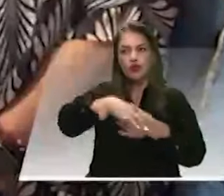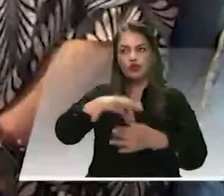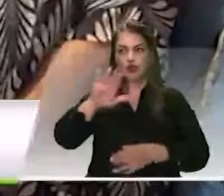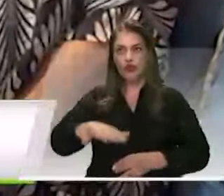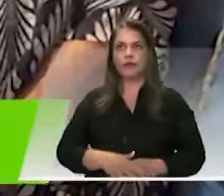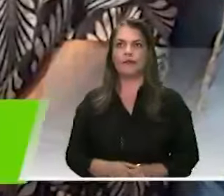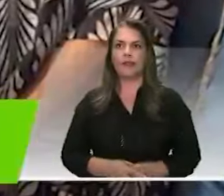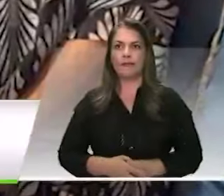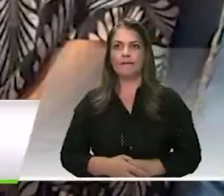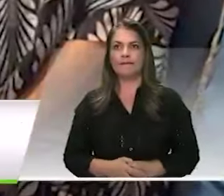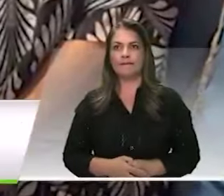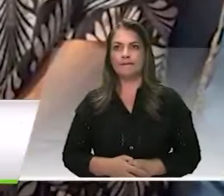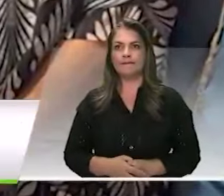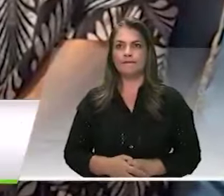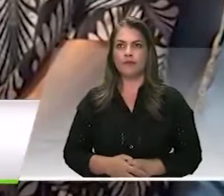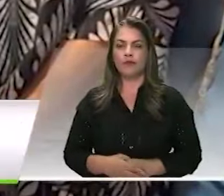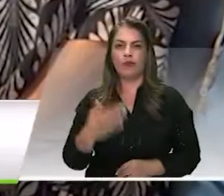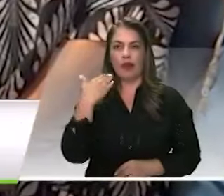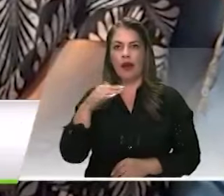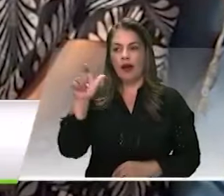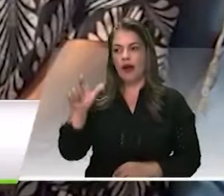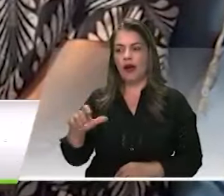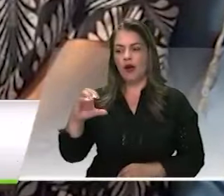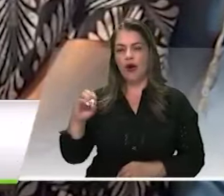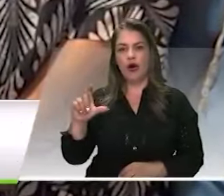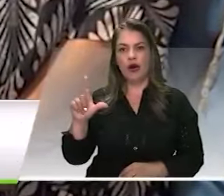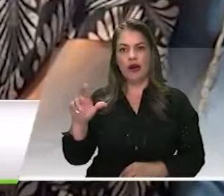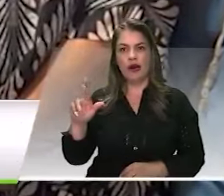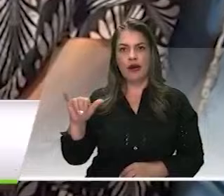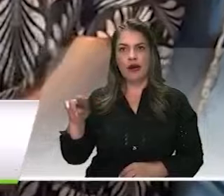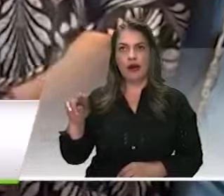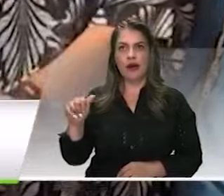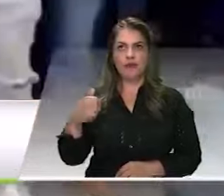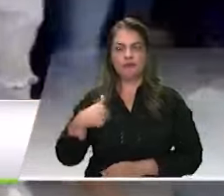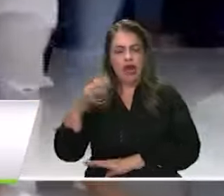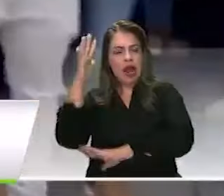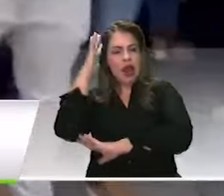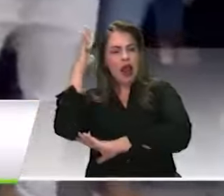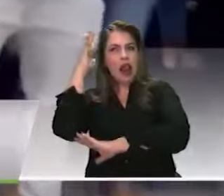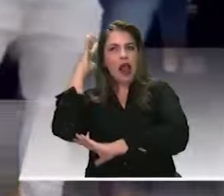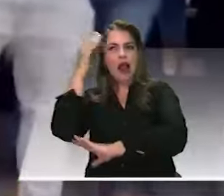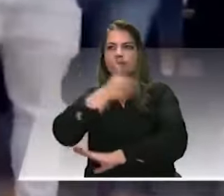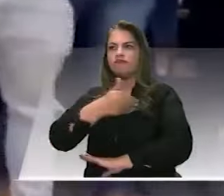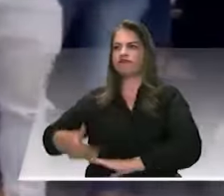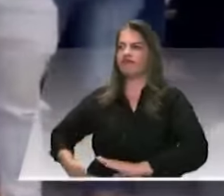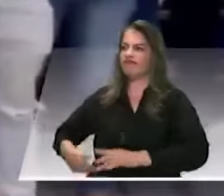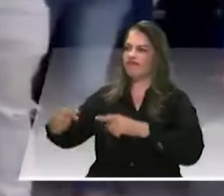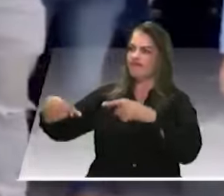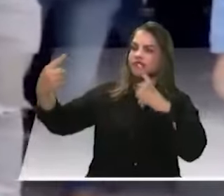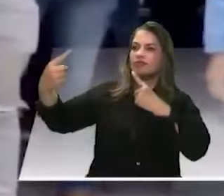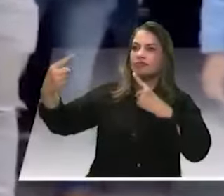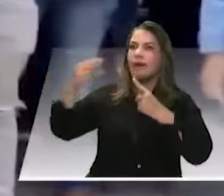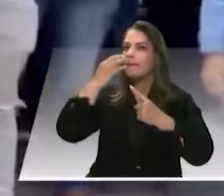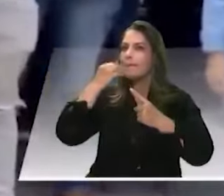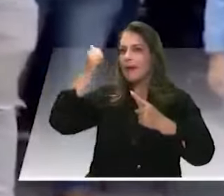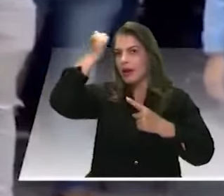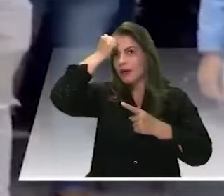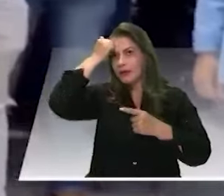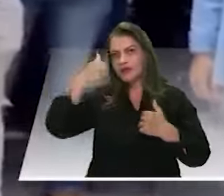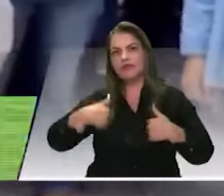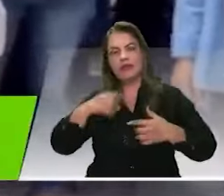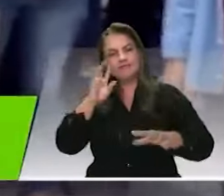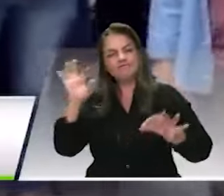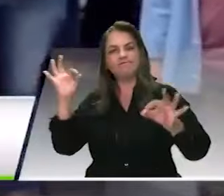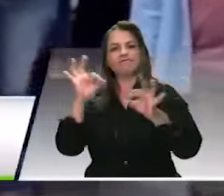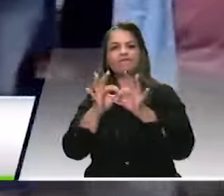próximas Corina loriz en su discurso de presentación como candidata opositora de Nicolás maduro enfatizó en la dignidad que Busca